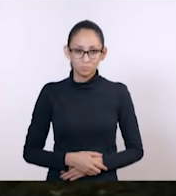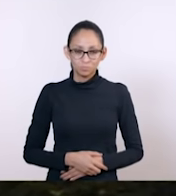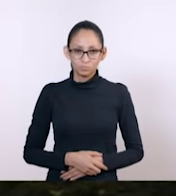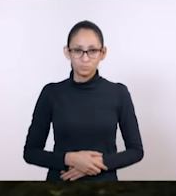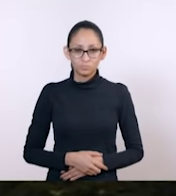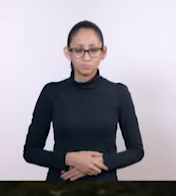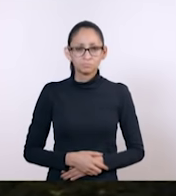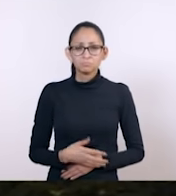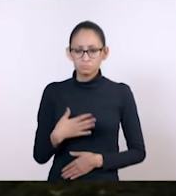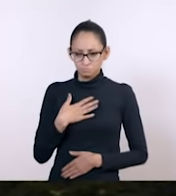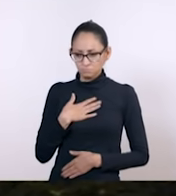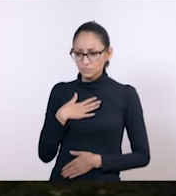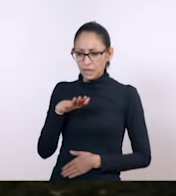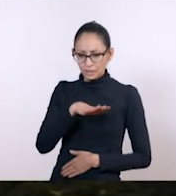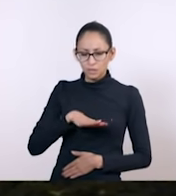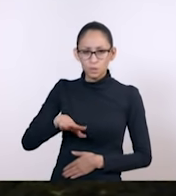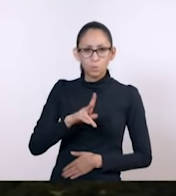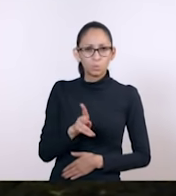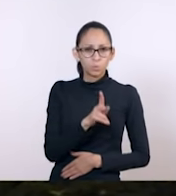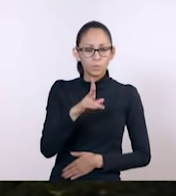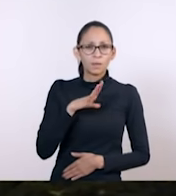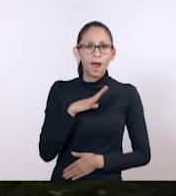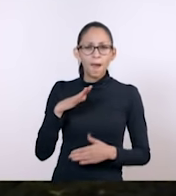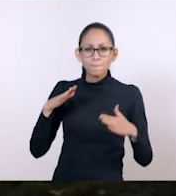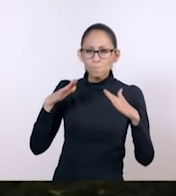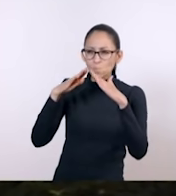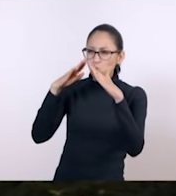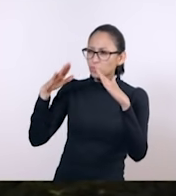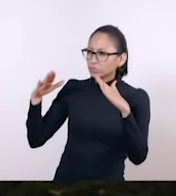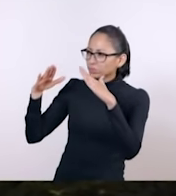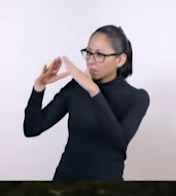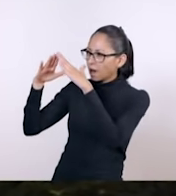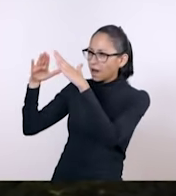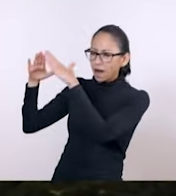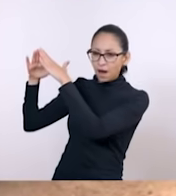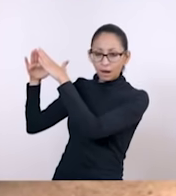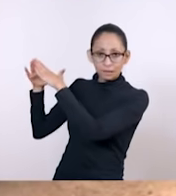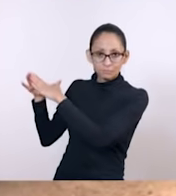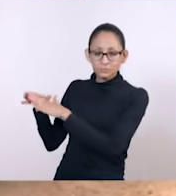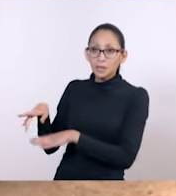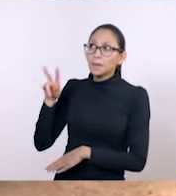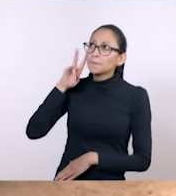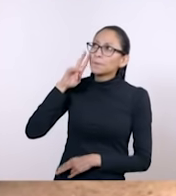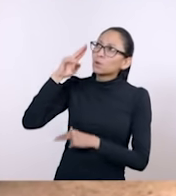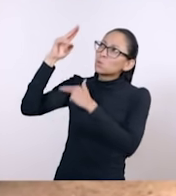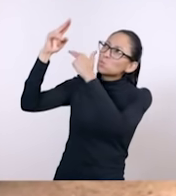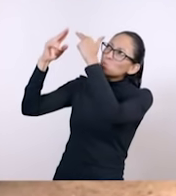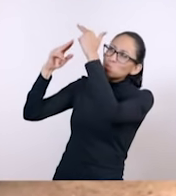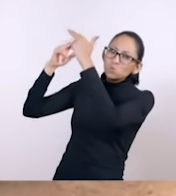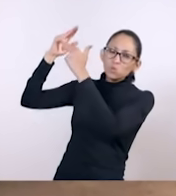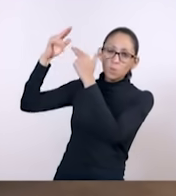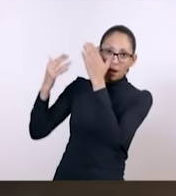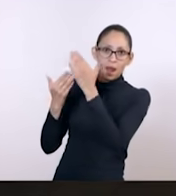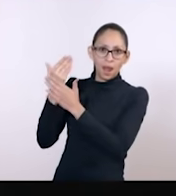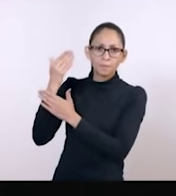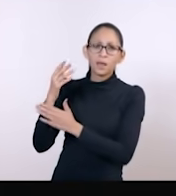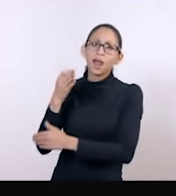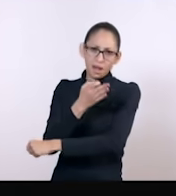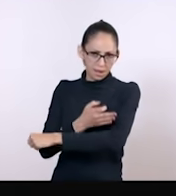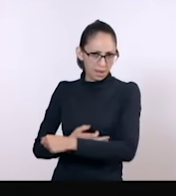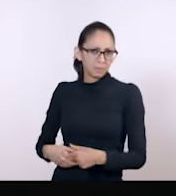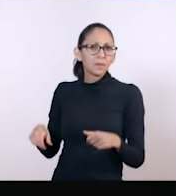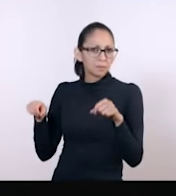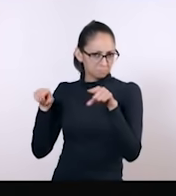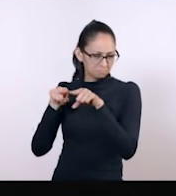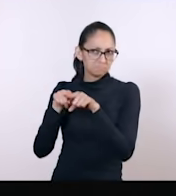Mi pueblo tiene montañas todo alrededor. Se ven las nubes de mañana y de